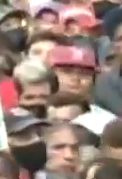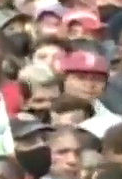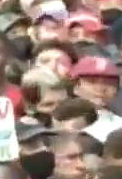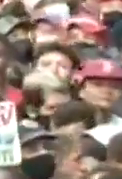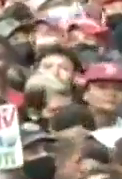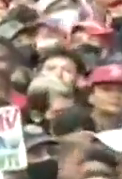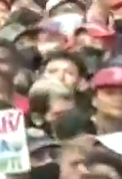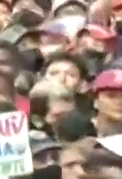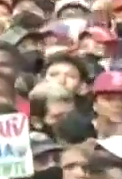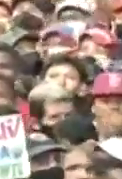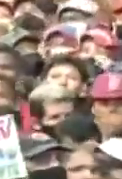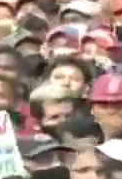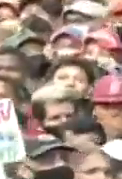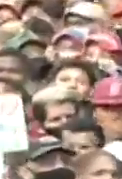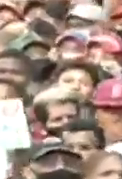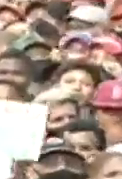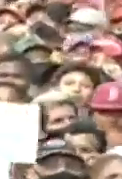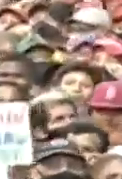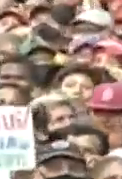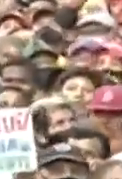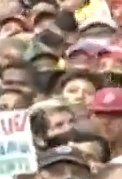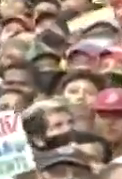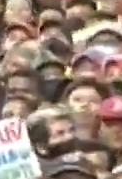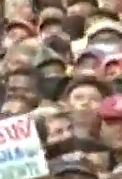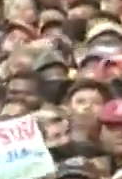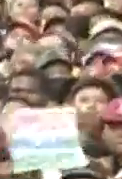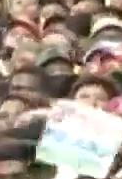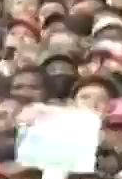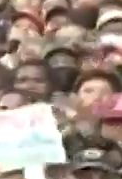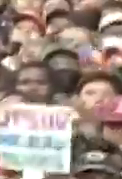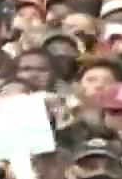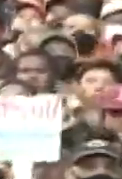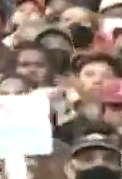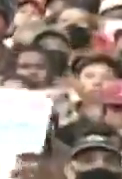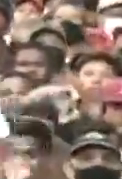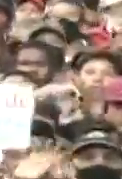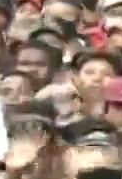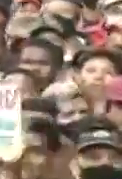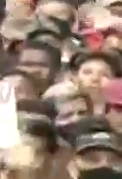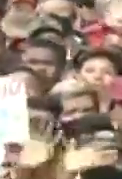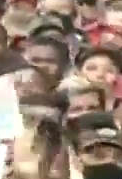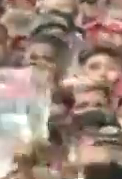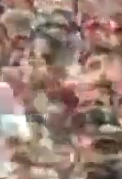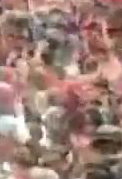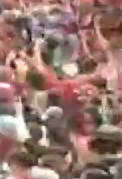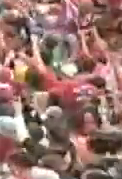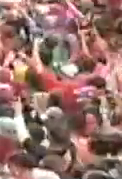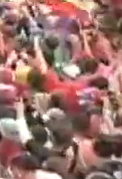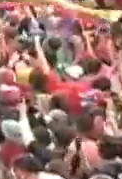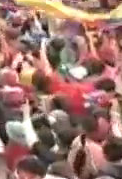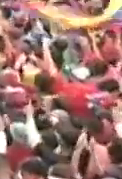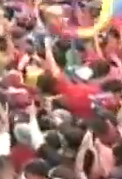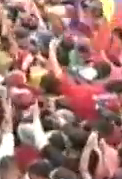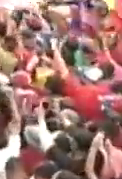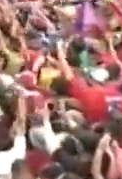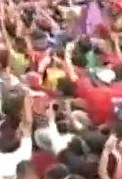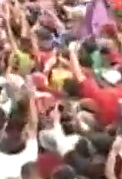definitiva para la era bicentenaria 2022-2030. Allí vemos caminar al presidente de la República, Nicolás